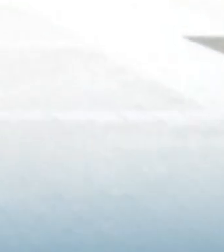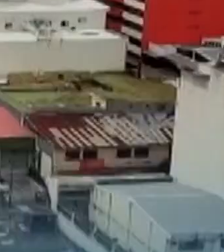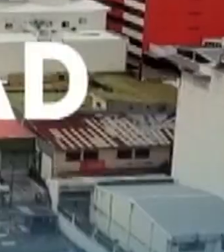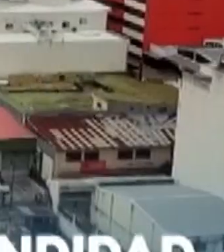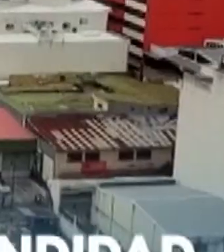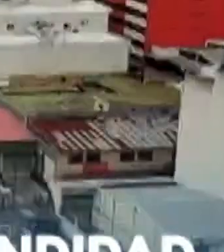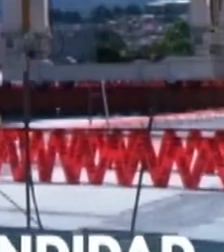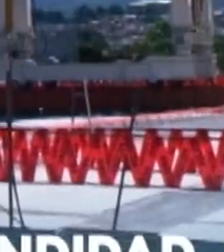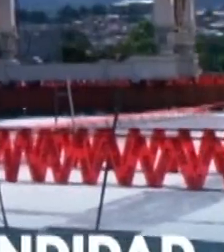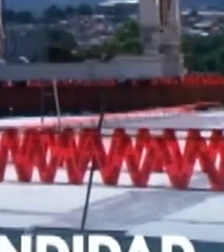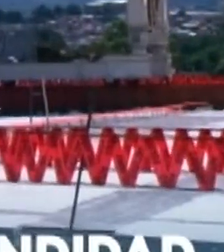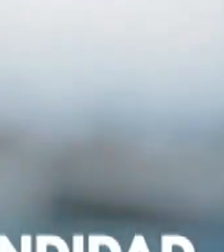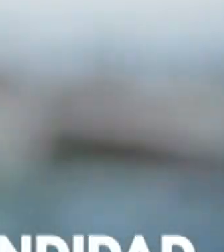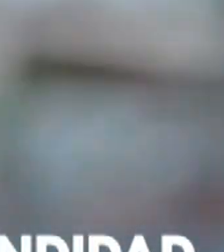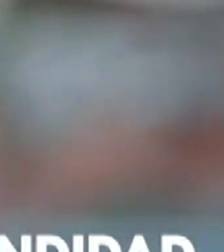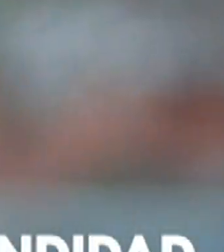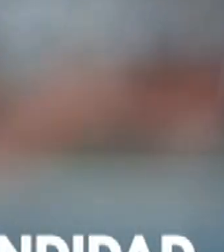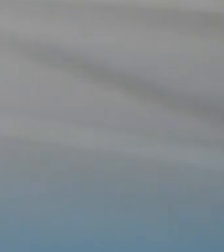Profundidad.